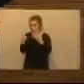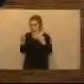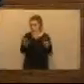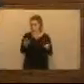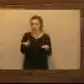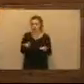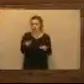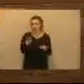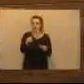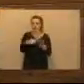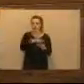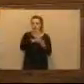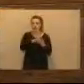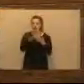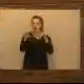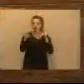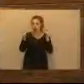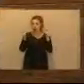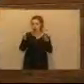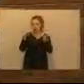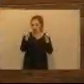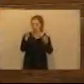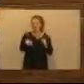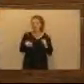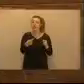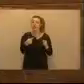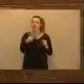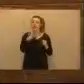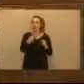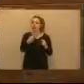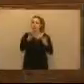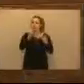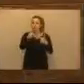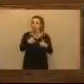lo que respecta a la danza, y sigo con la cuestión de la introducción de estas